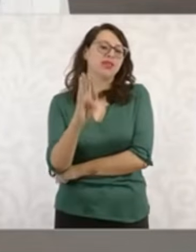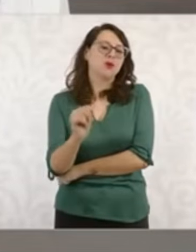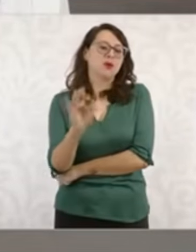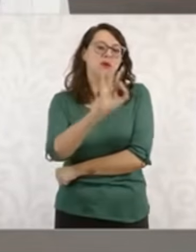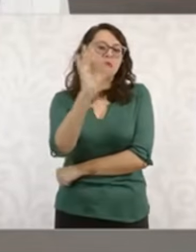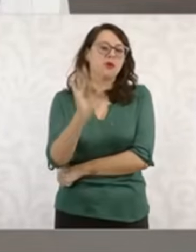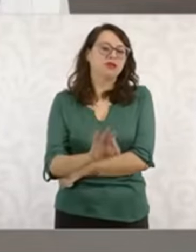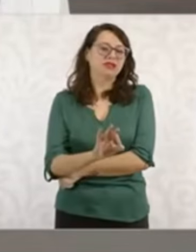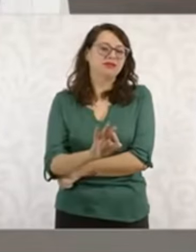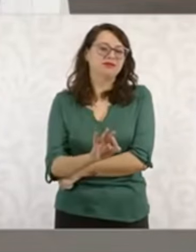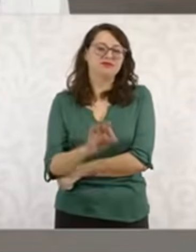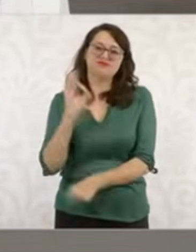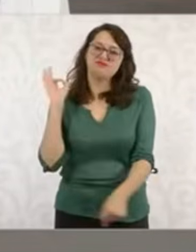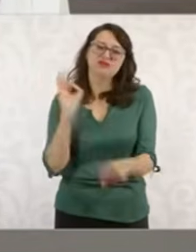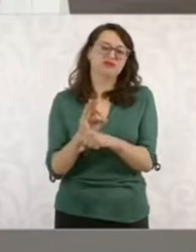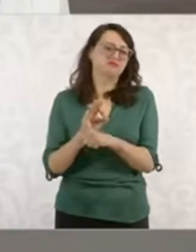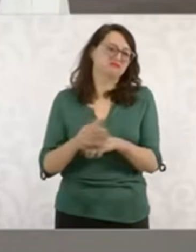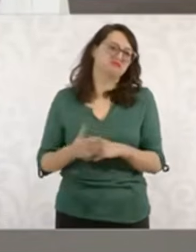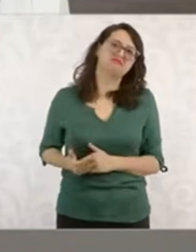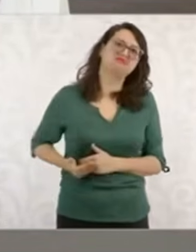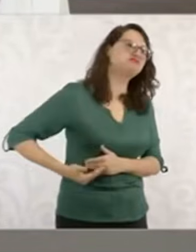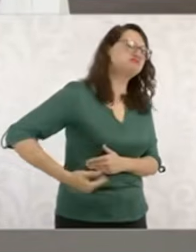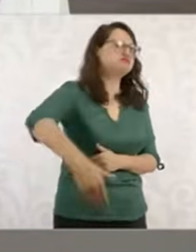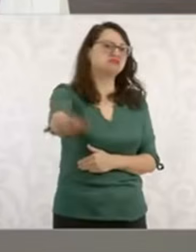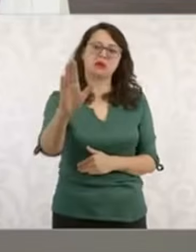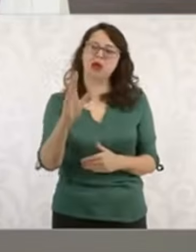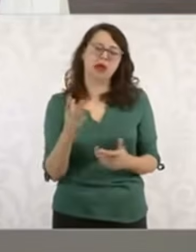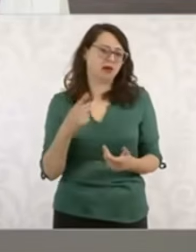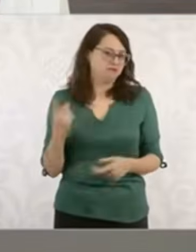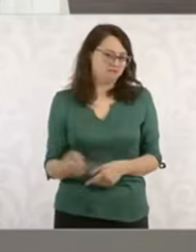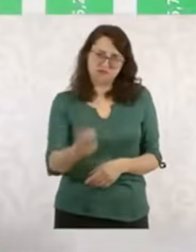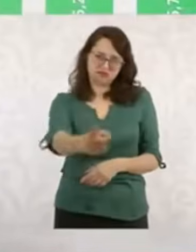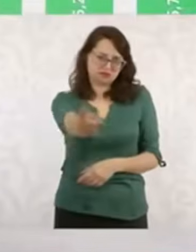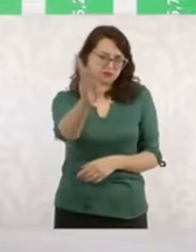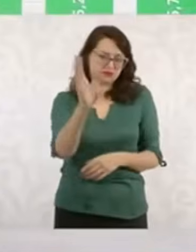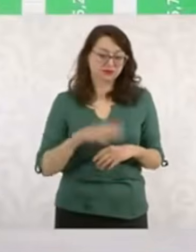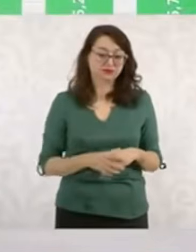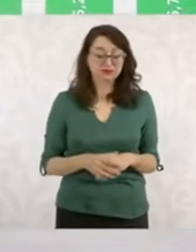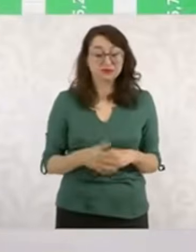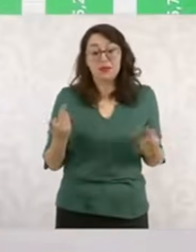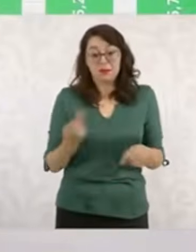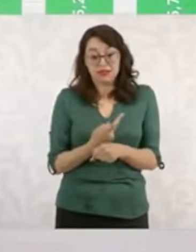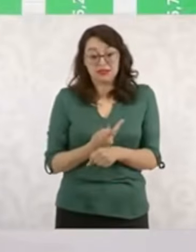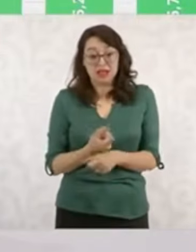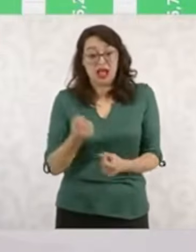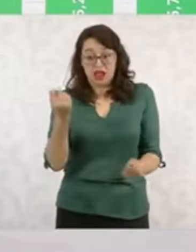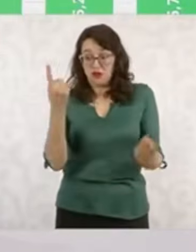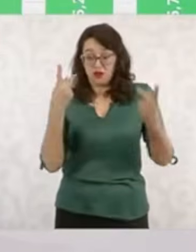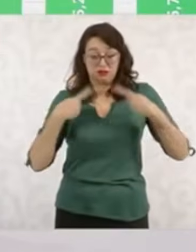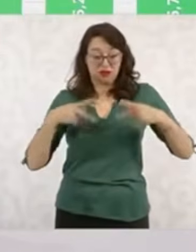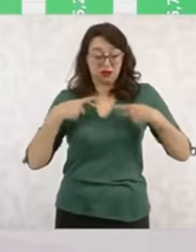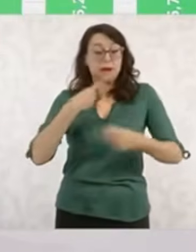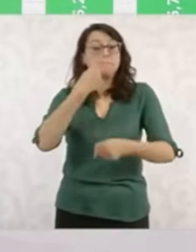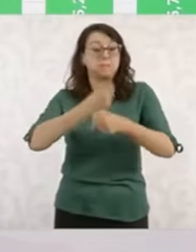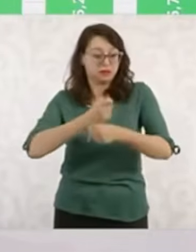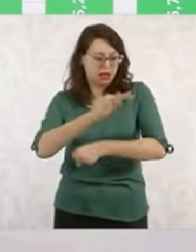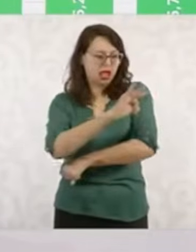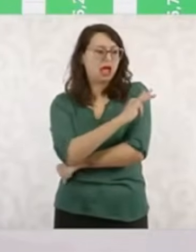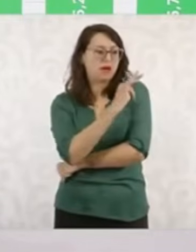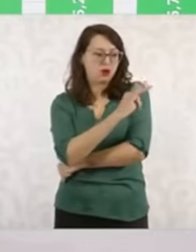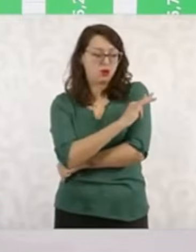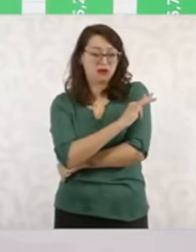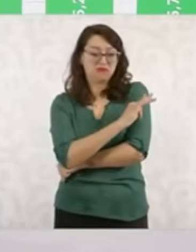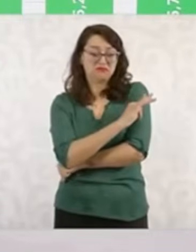quizás solo se puso una dosis y después en estos periodos ya no se puso la segunda, pues tiene